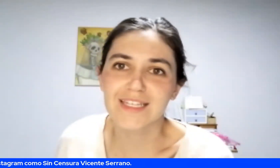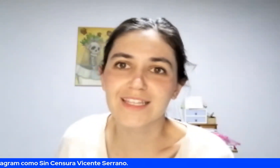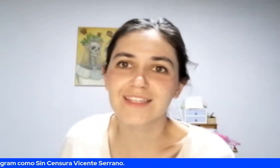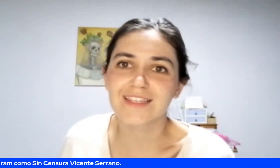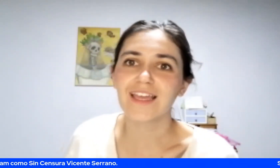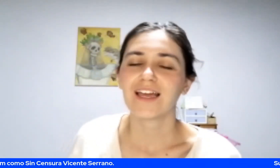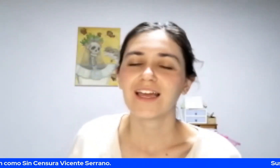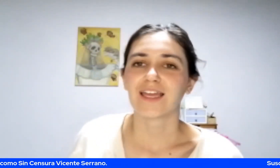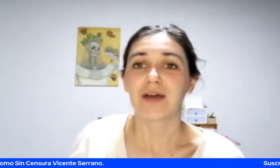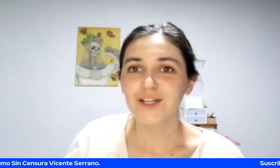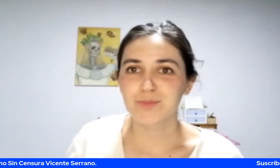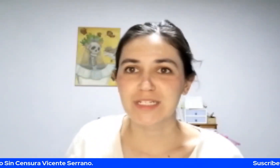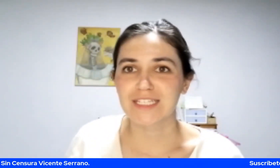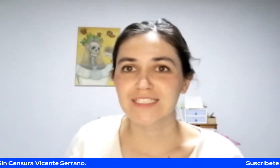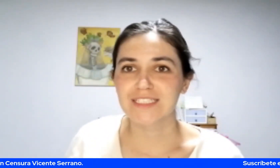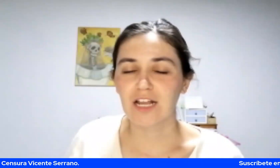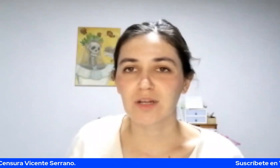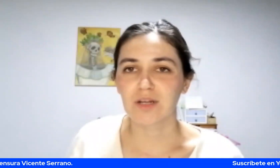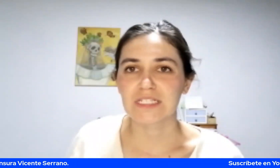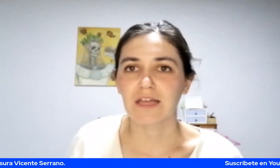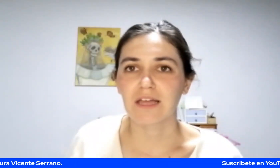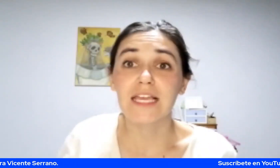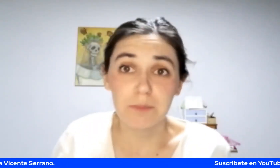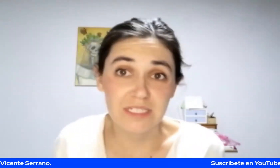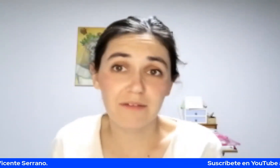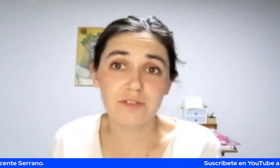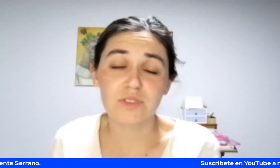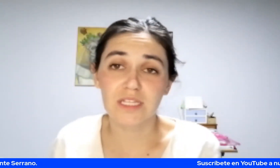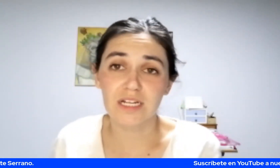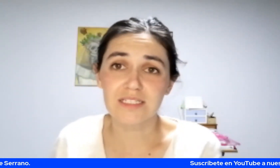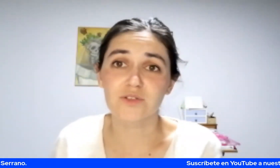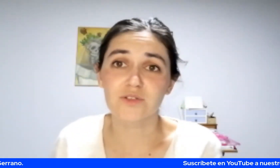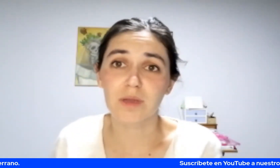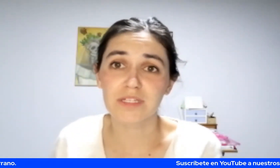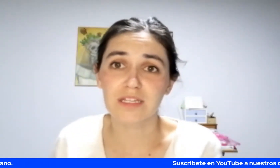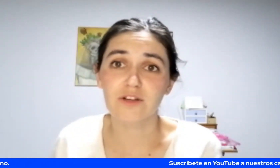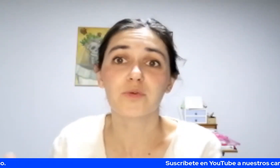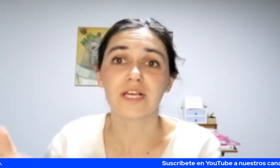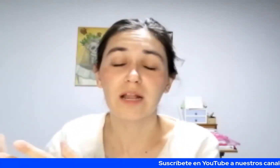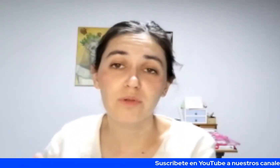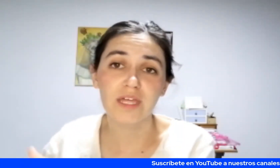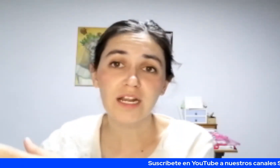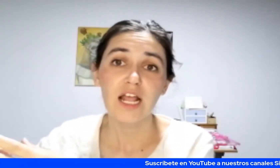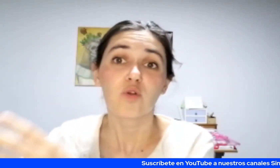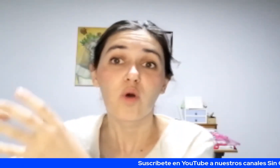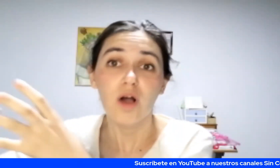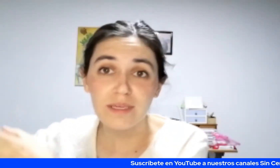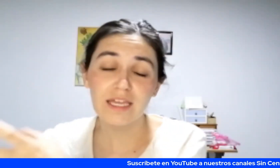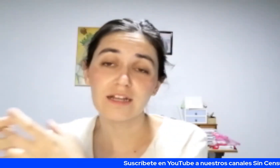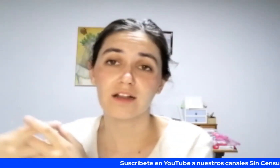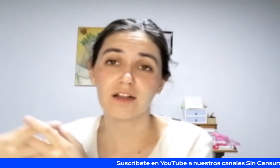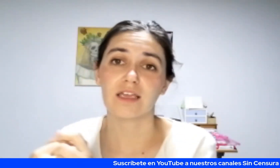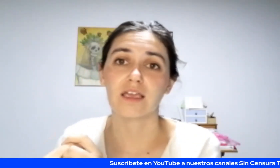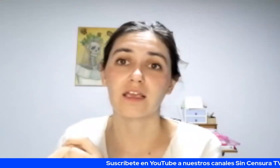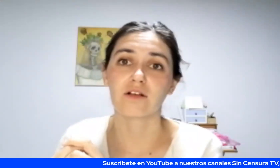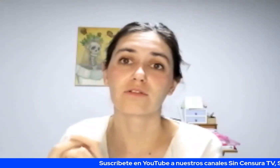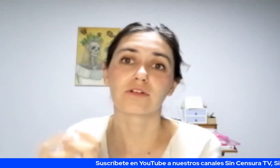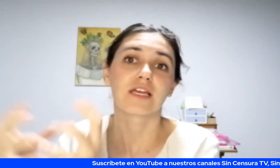un presidente, varios presidentes que los representaban y representaban sus intereses, obviamente, ¿no? Porque el poder lo